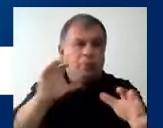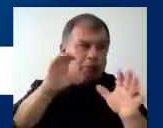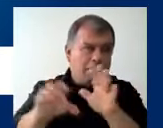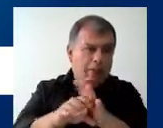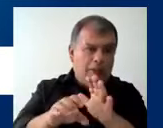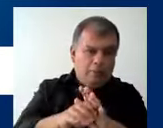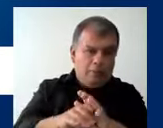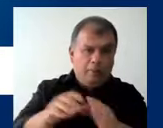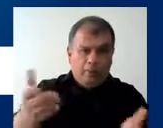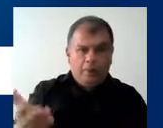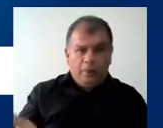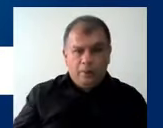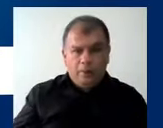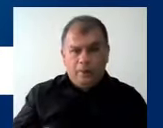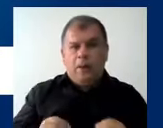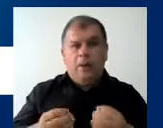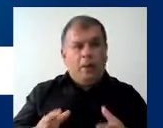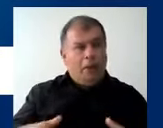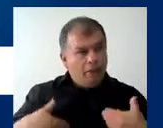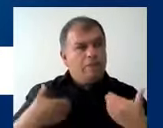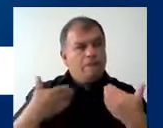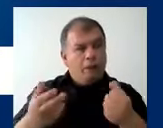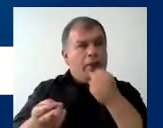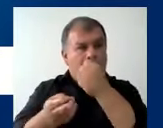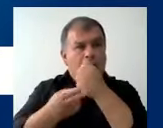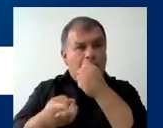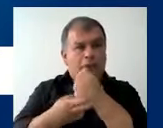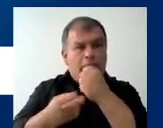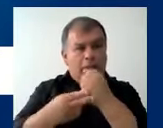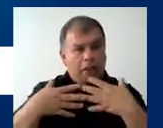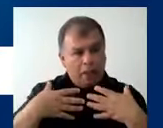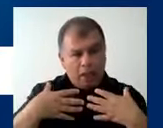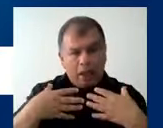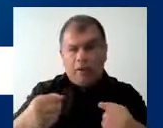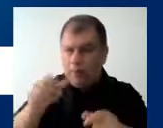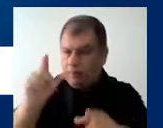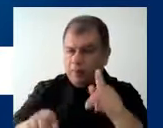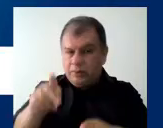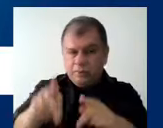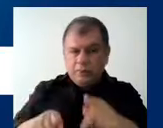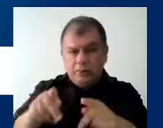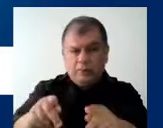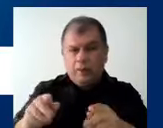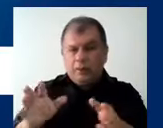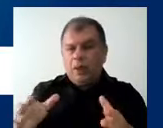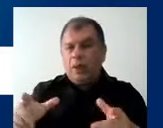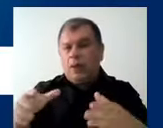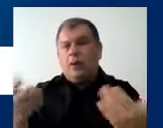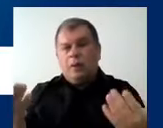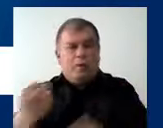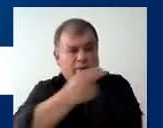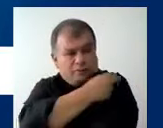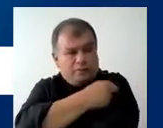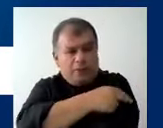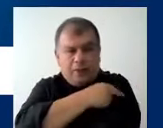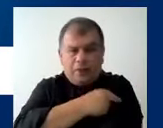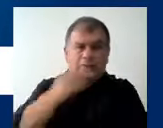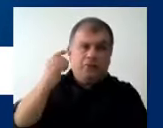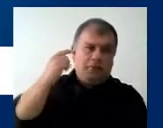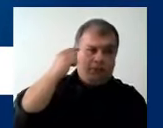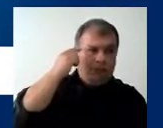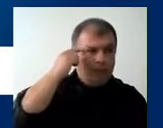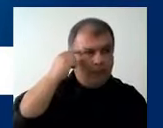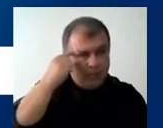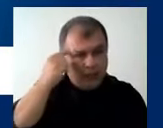ejemplo, el que se pueda garantizar la salud de las personas que están en establecimientos de salud mental y que